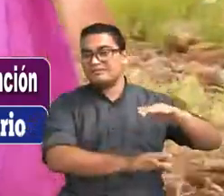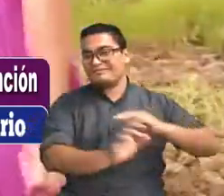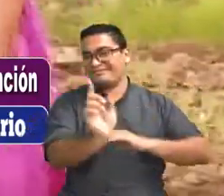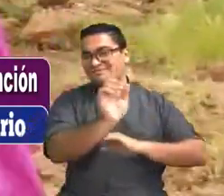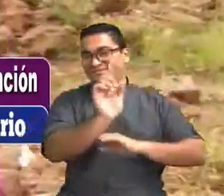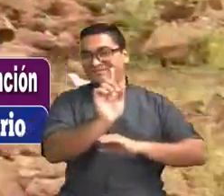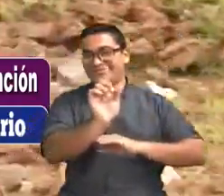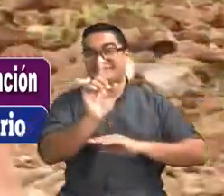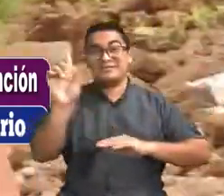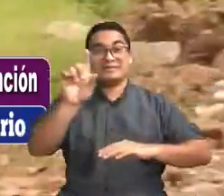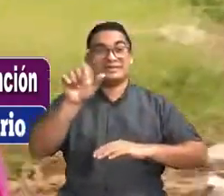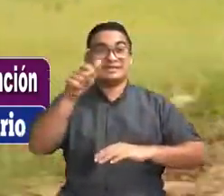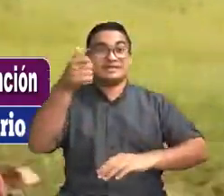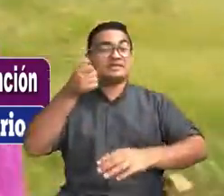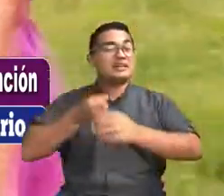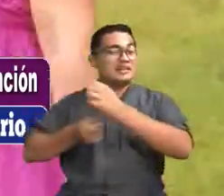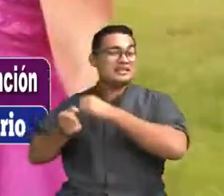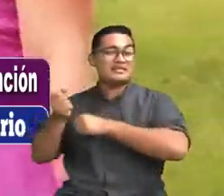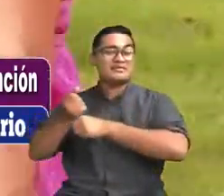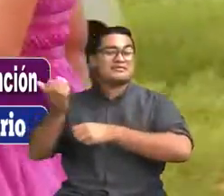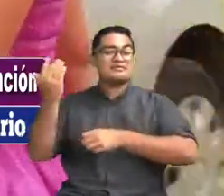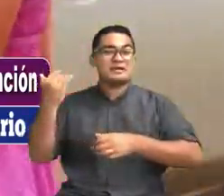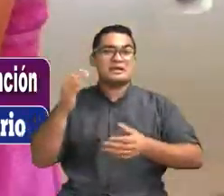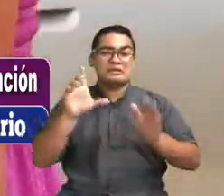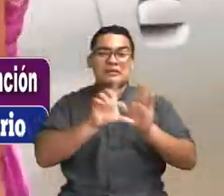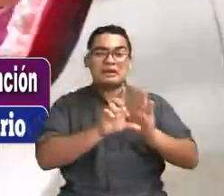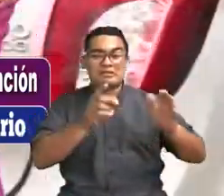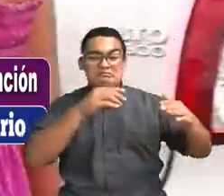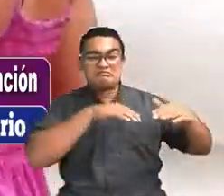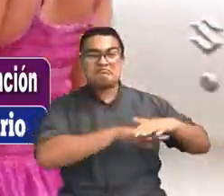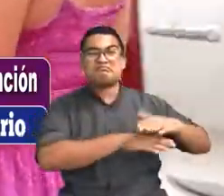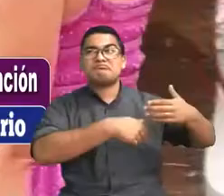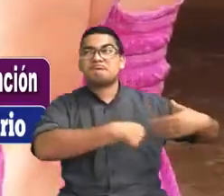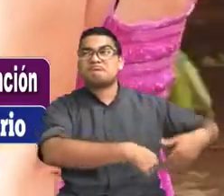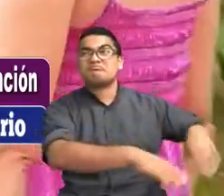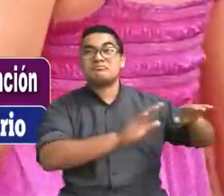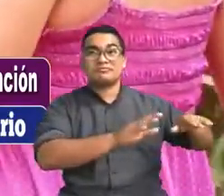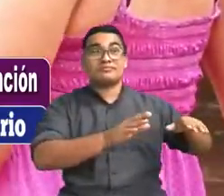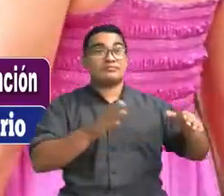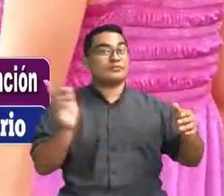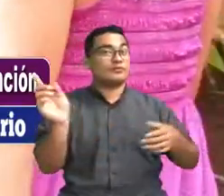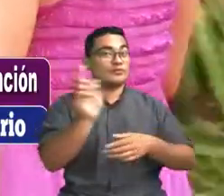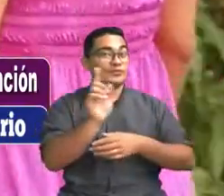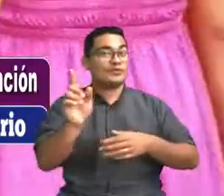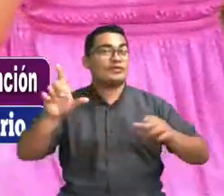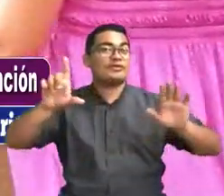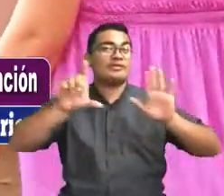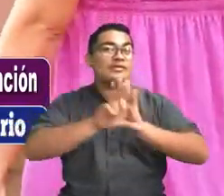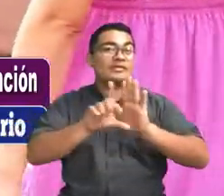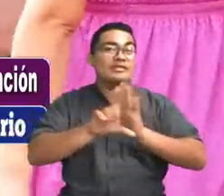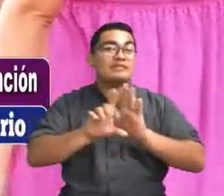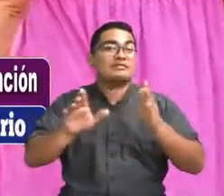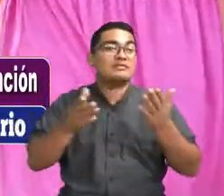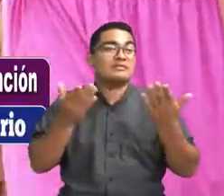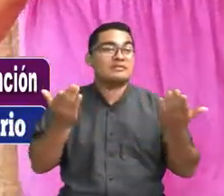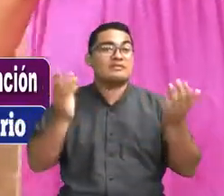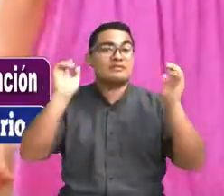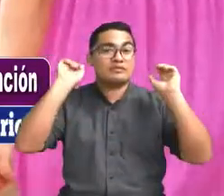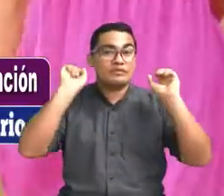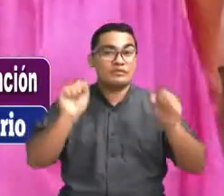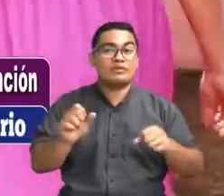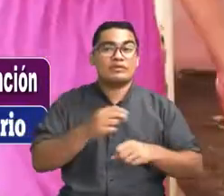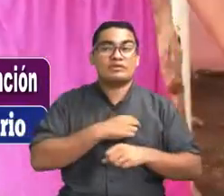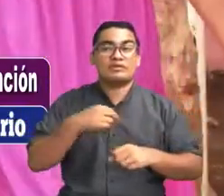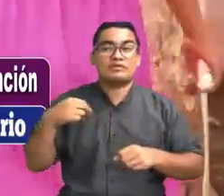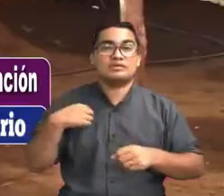Como durante 16 años efectivamente estuvo. Creo que sí se legisla para que hagamos efectivo todo lo que legislamos, que se